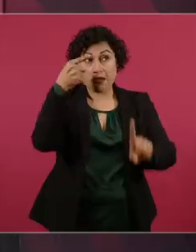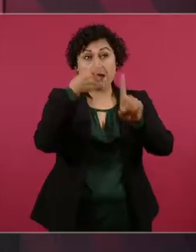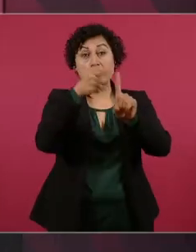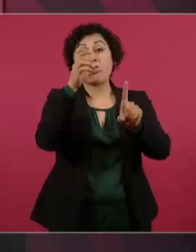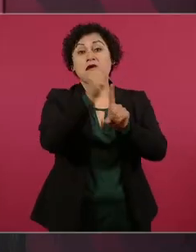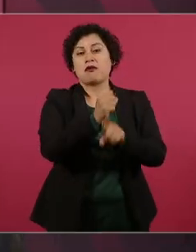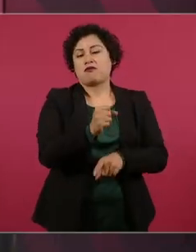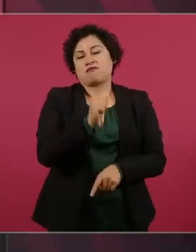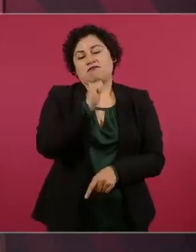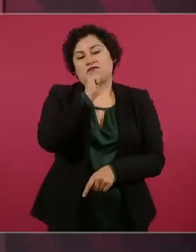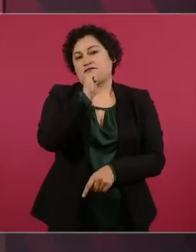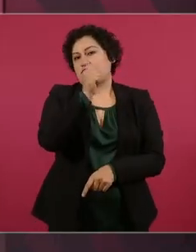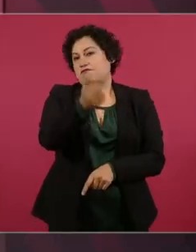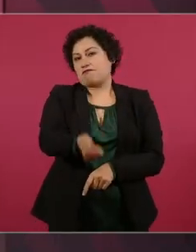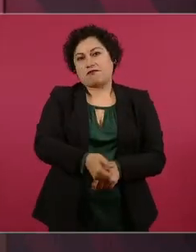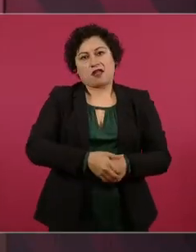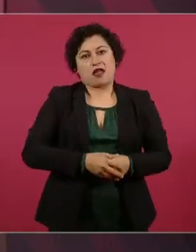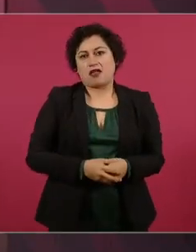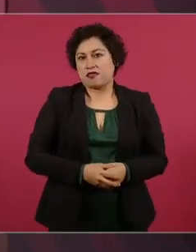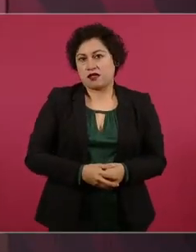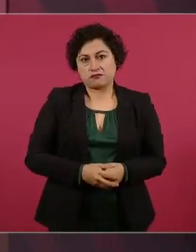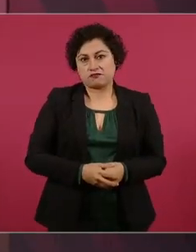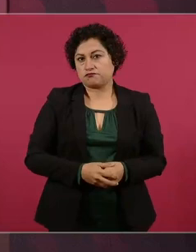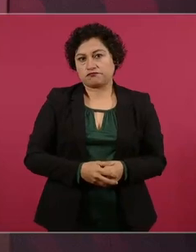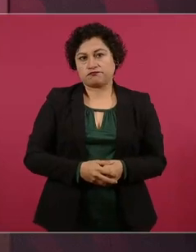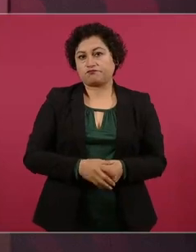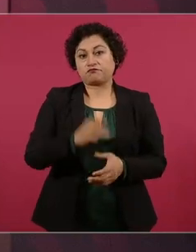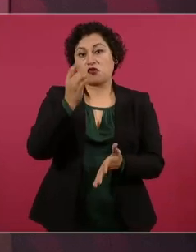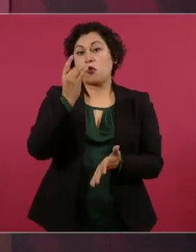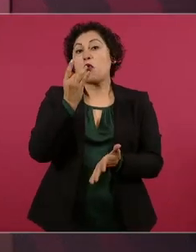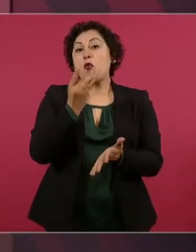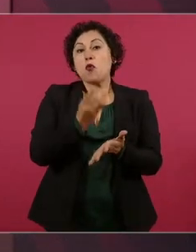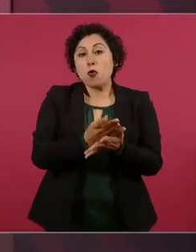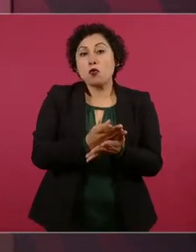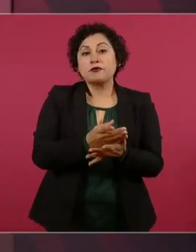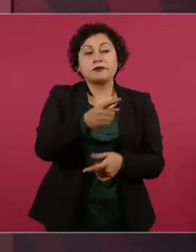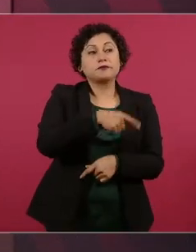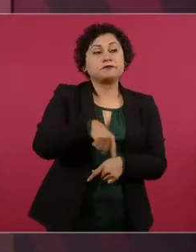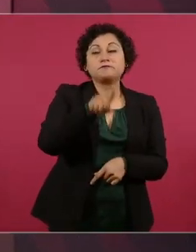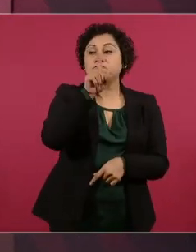no les van a dar nada como represalia para que nadie